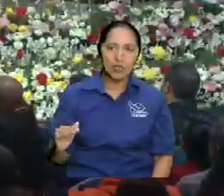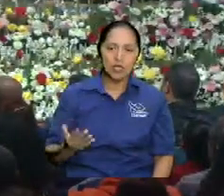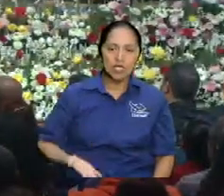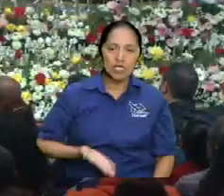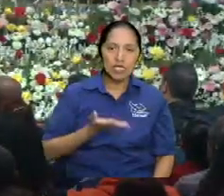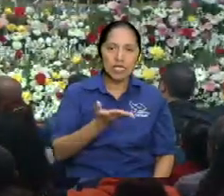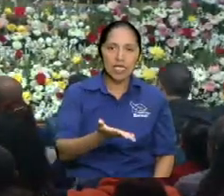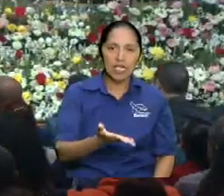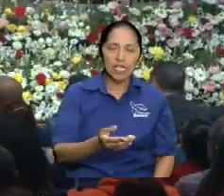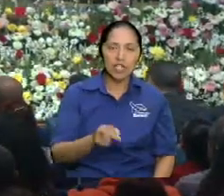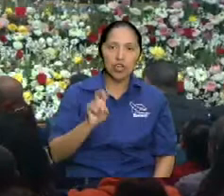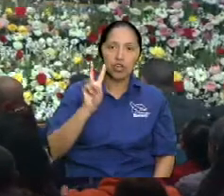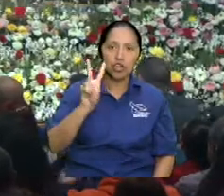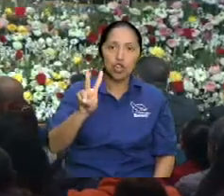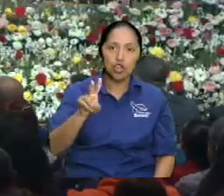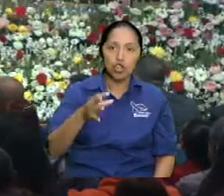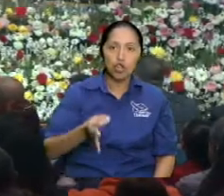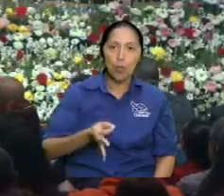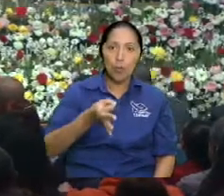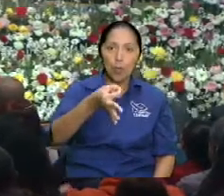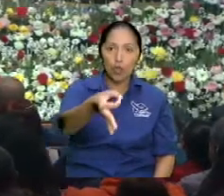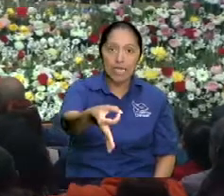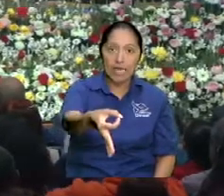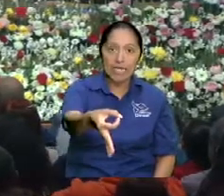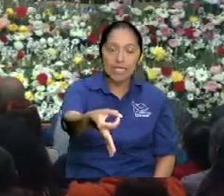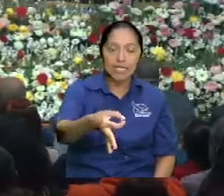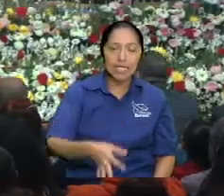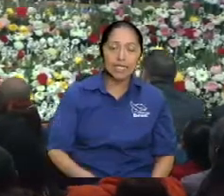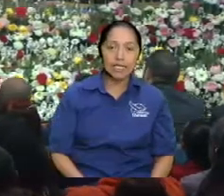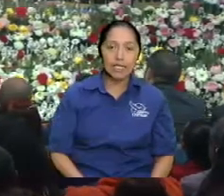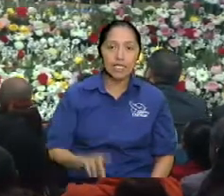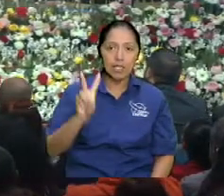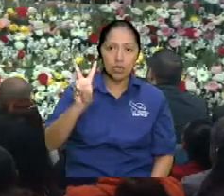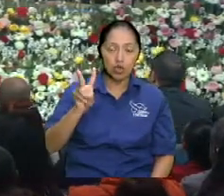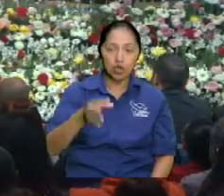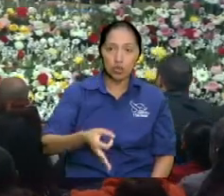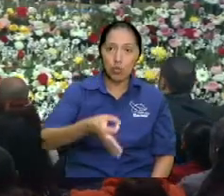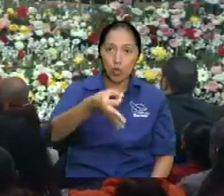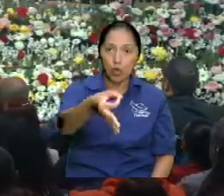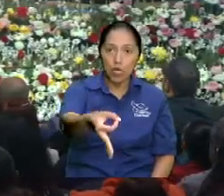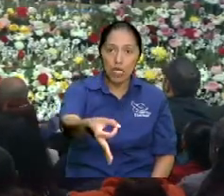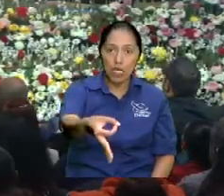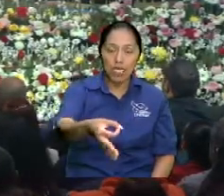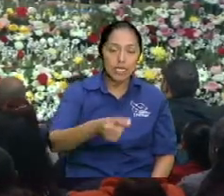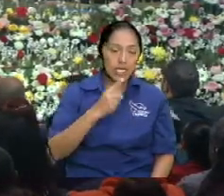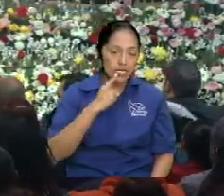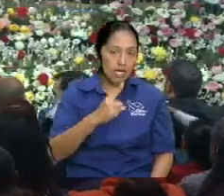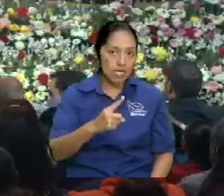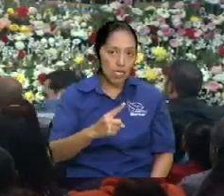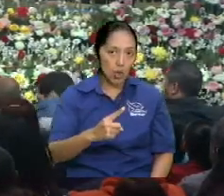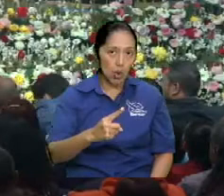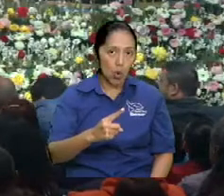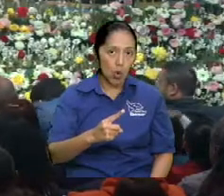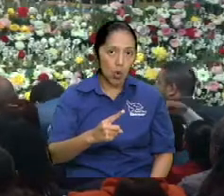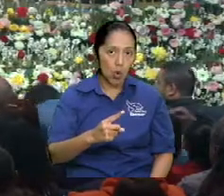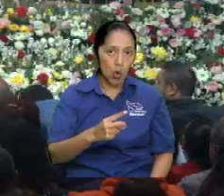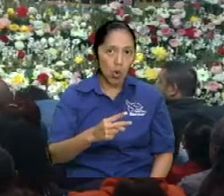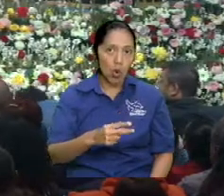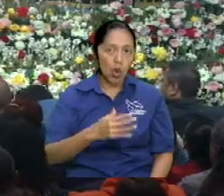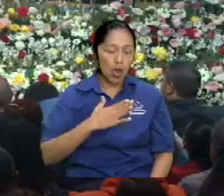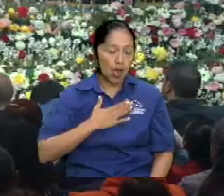2 chocas, ahora no sé si todavía sean 2 chocas. ¿Eh? Le dio 2 chocas. Entonces le dijo, mijo, le dijo la mamá al